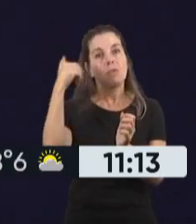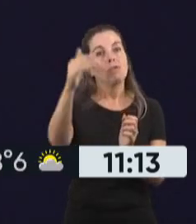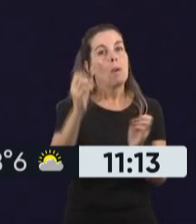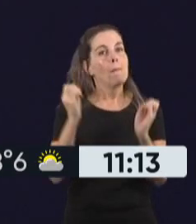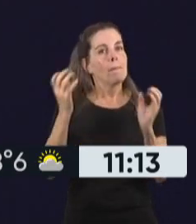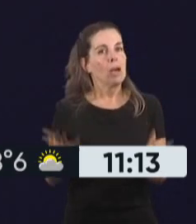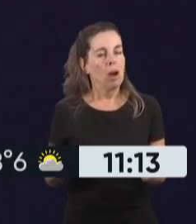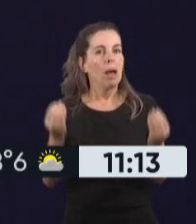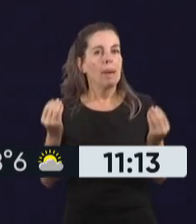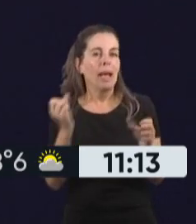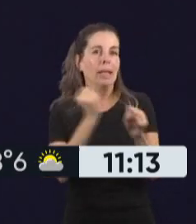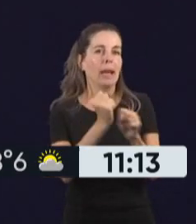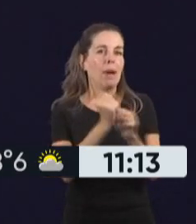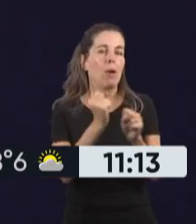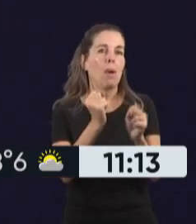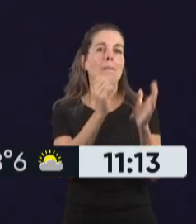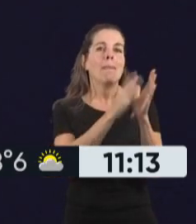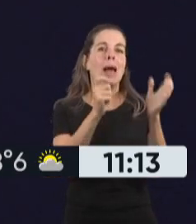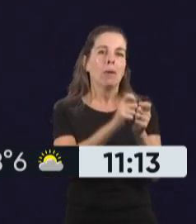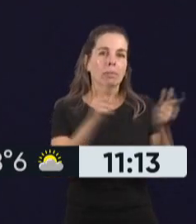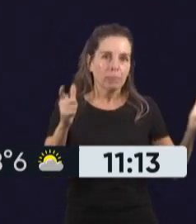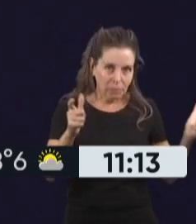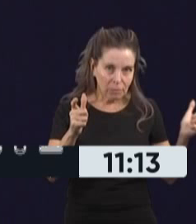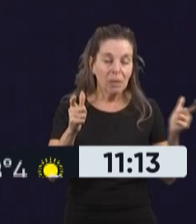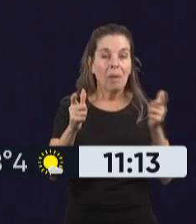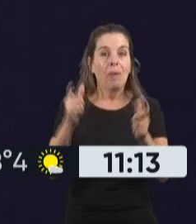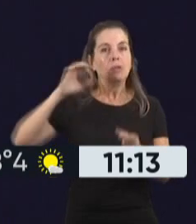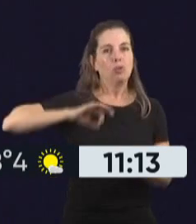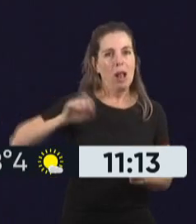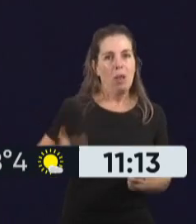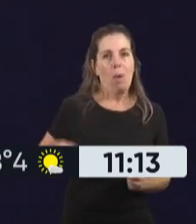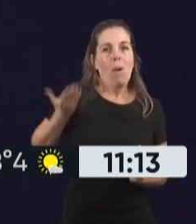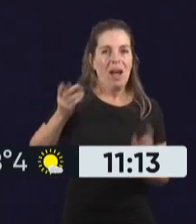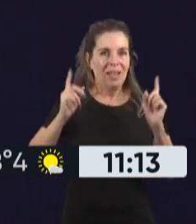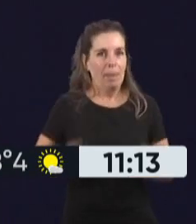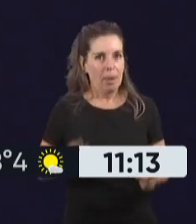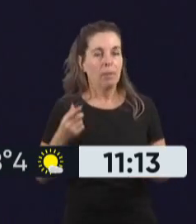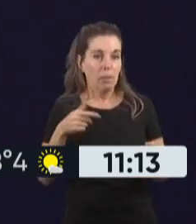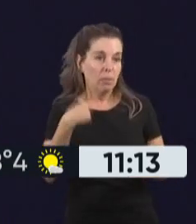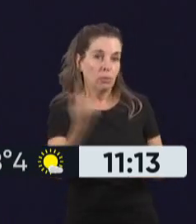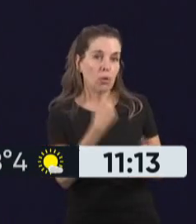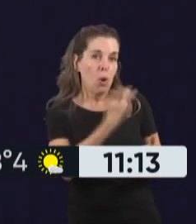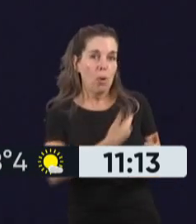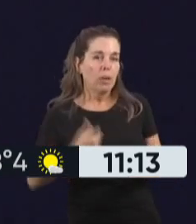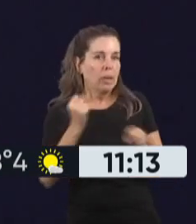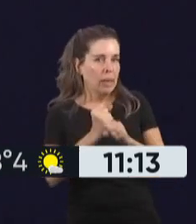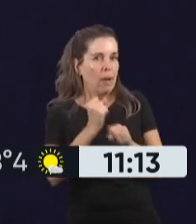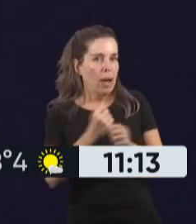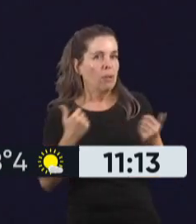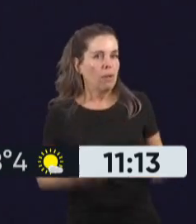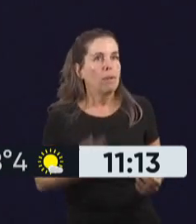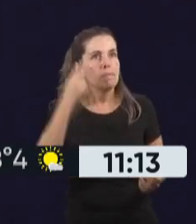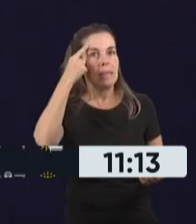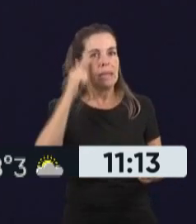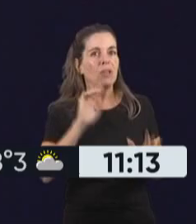tanto la informalidad, el nivel de informalidad, como el nivel salarial. Así que, bueno, todo lo que estamos haciendo es en virtud de que eso efectivamente